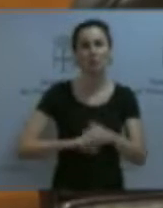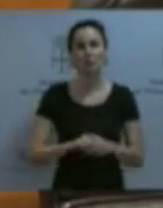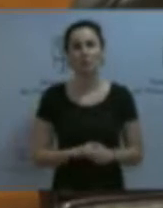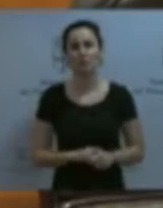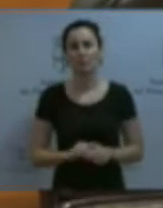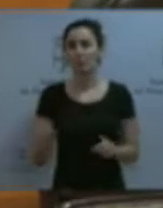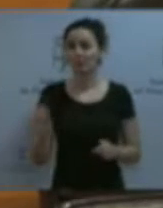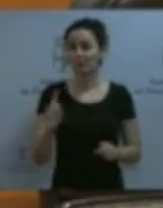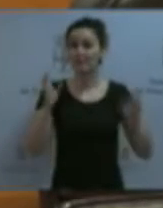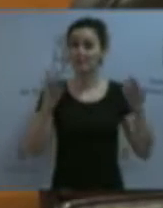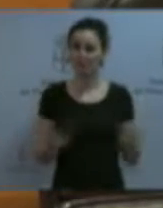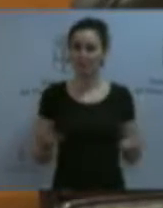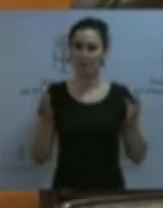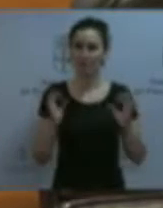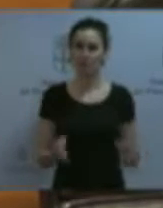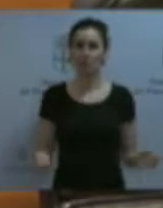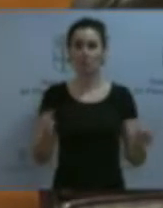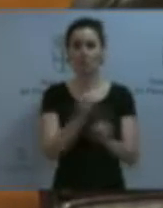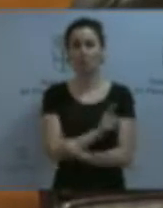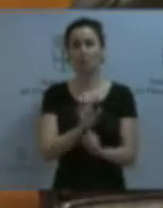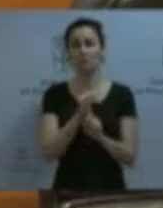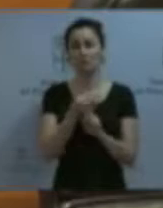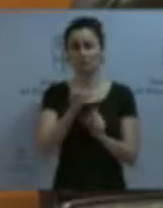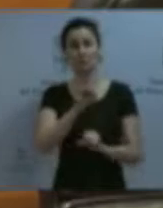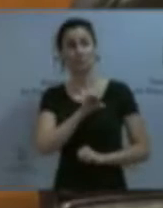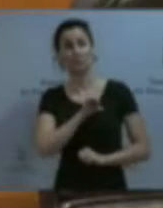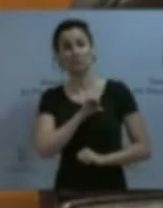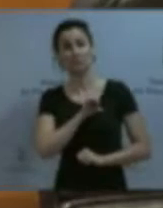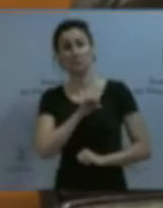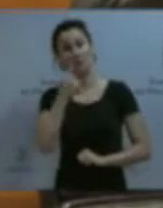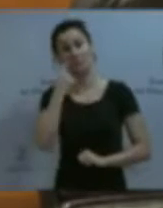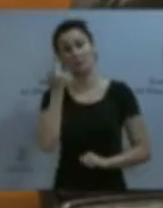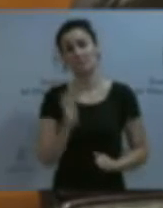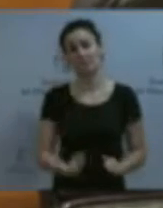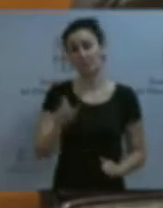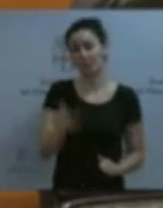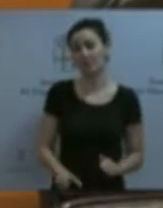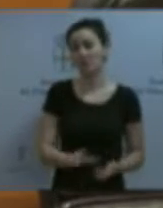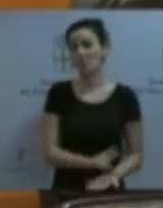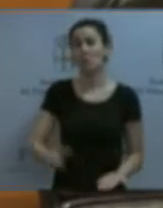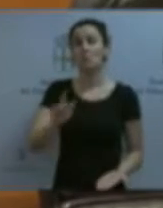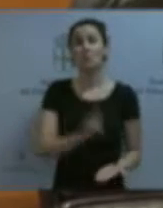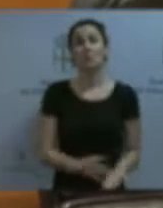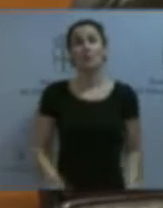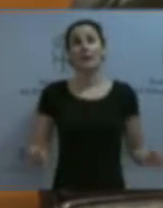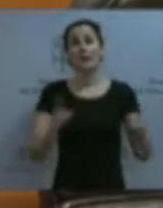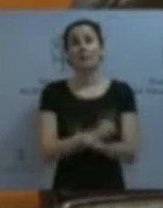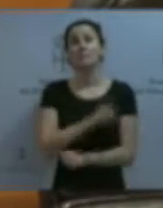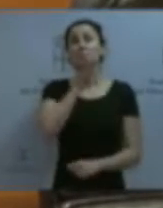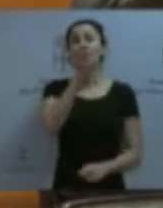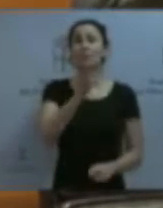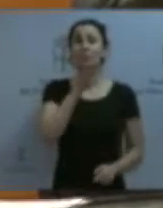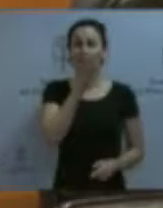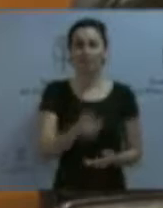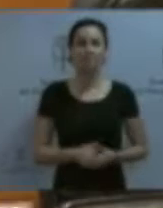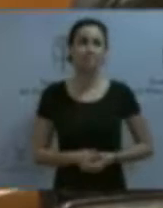una trazabilidad del cambio de la situación en la lista de espera y del profesional que ha realizado el cambio y la causa de ello.